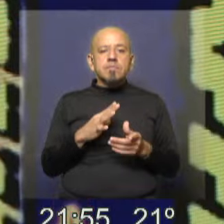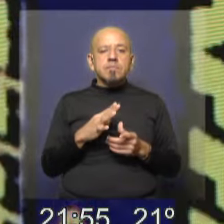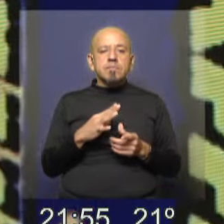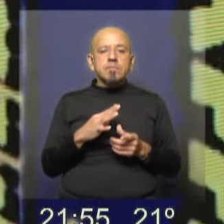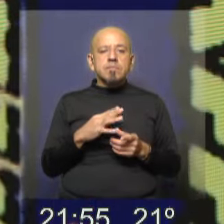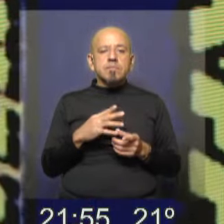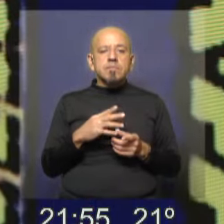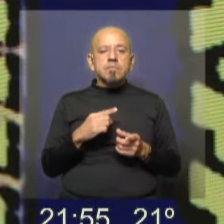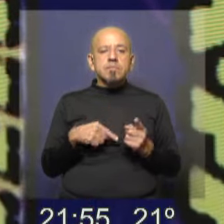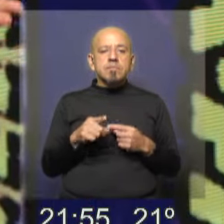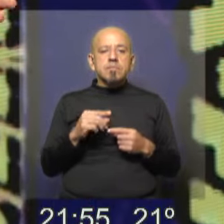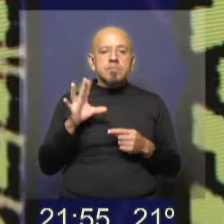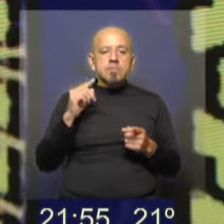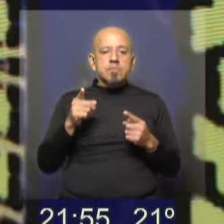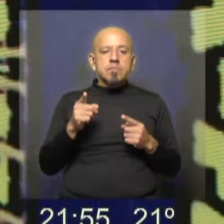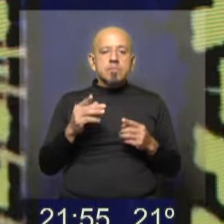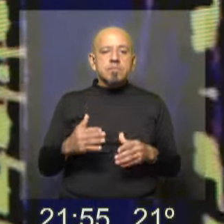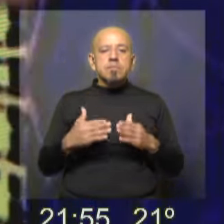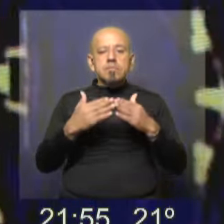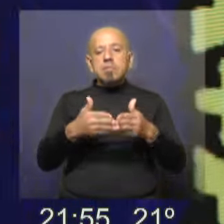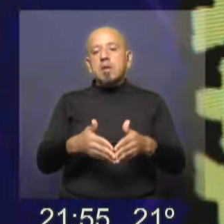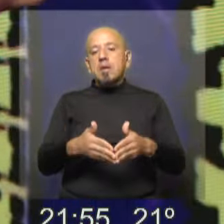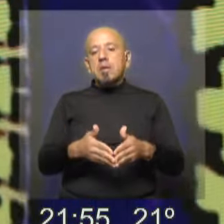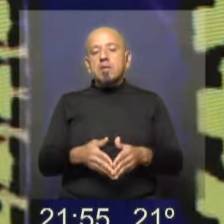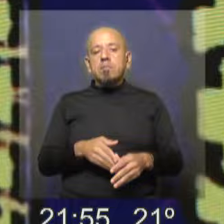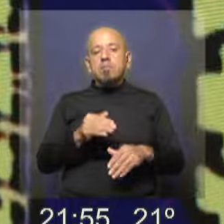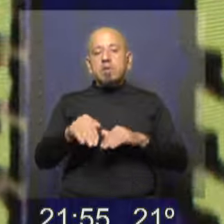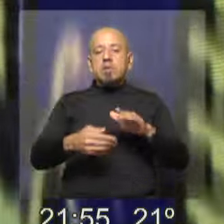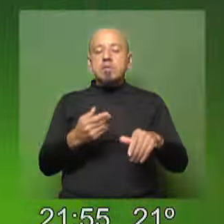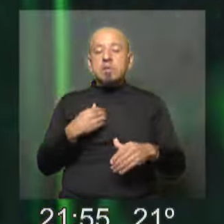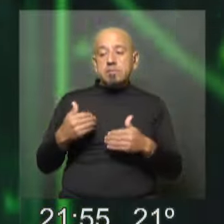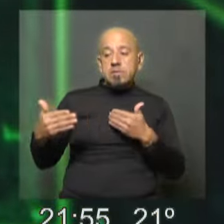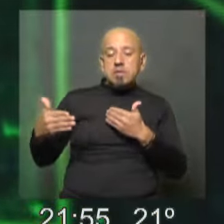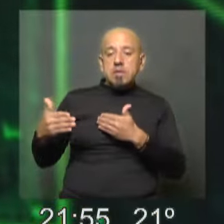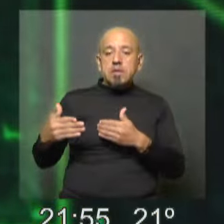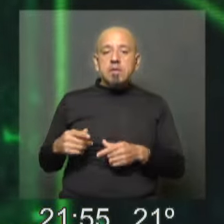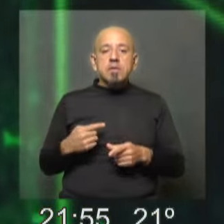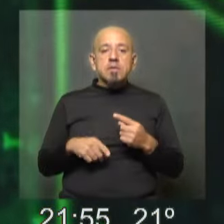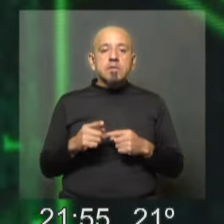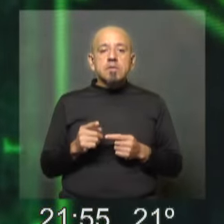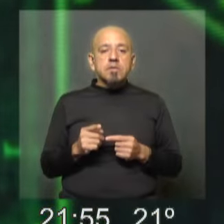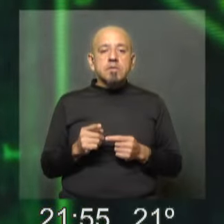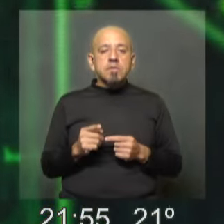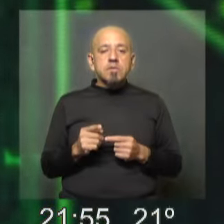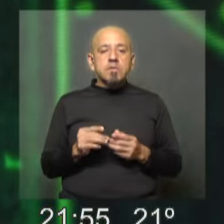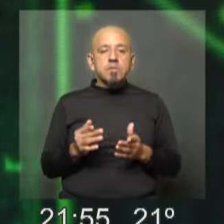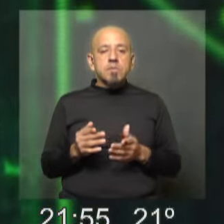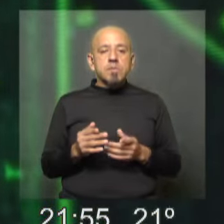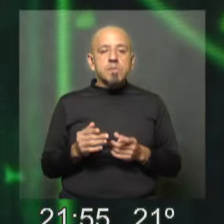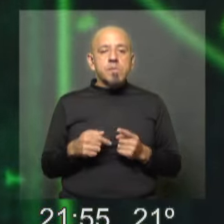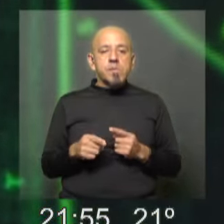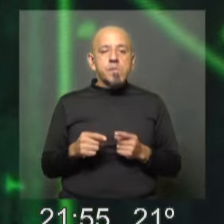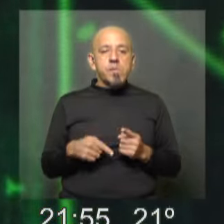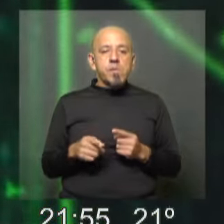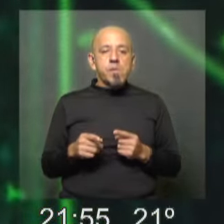de la base de que estás escuchando la playa, ¿no? De que tenés el agua ahí sonando, digo, porque tampoco... Si no, ponemos paredes y para